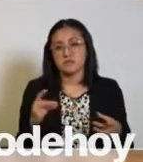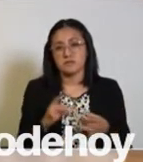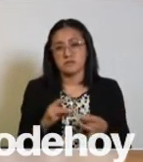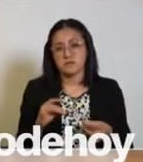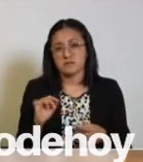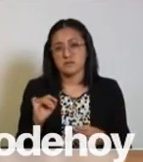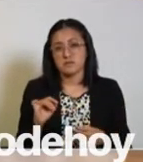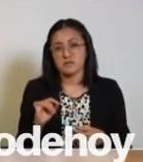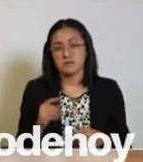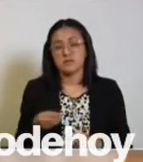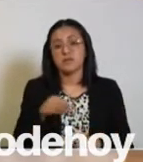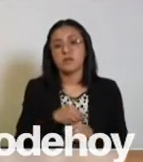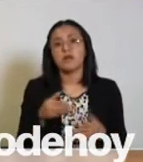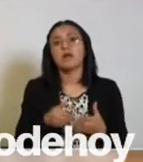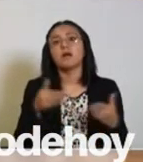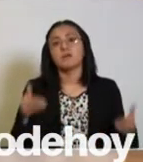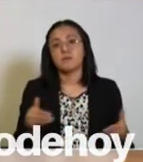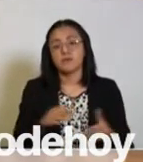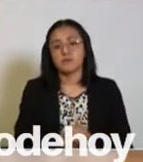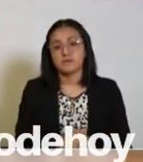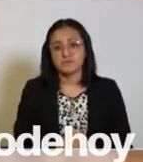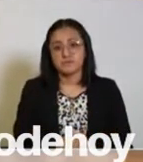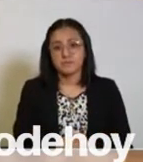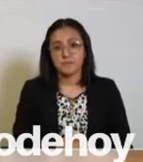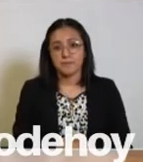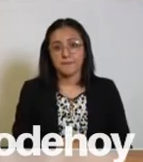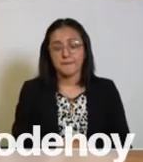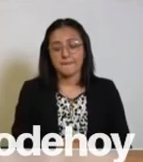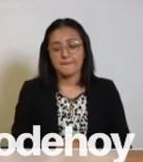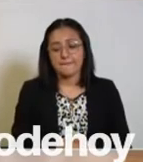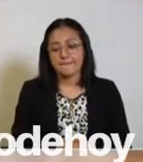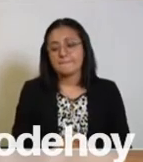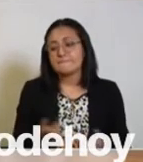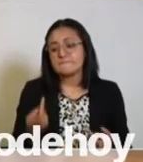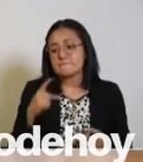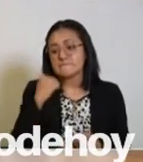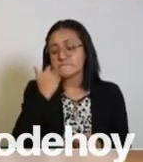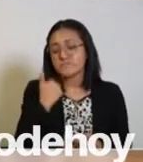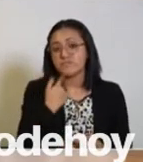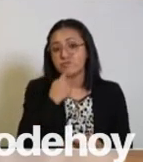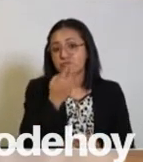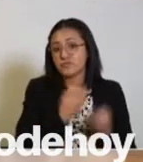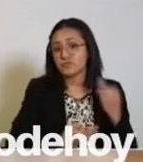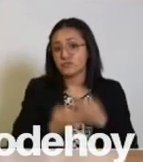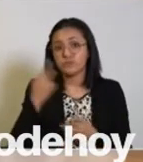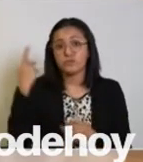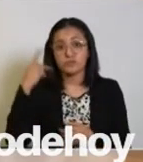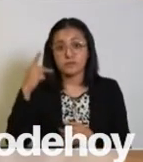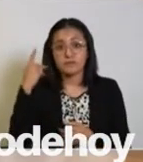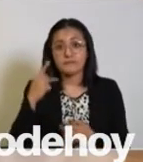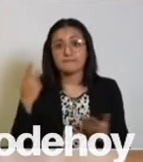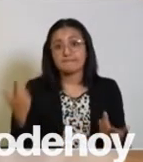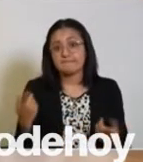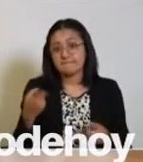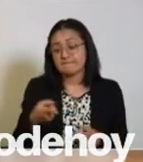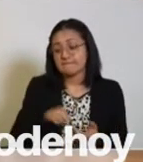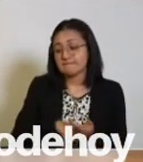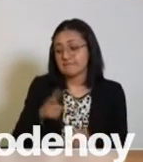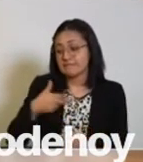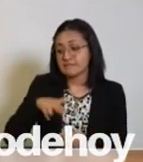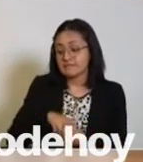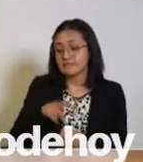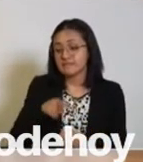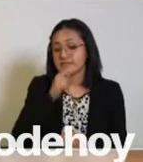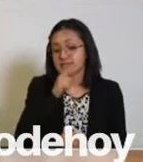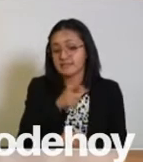la capacidad instalada hoy pero quiero decirles a todos los poblanos que en los hospitales del sistema